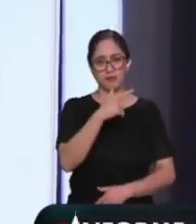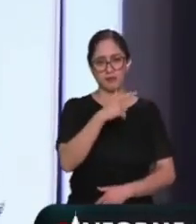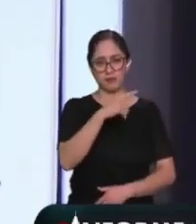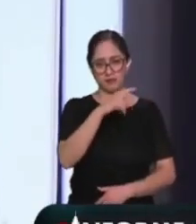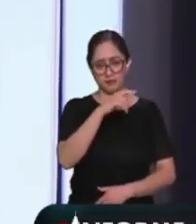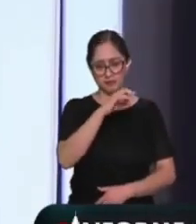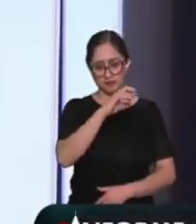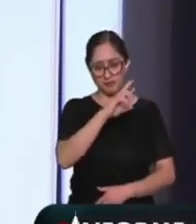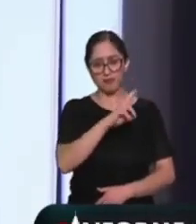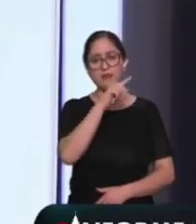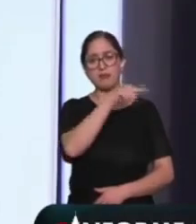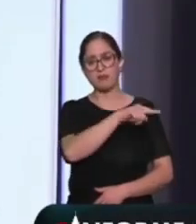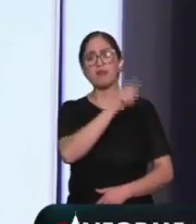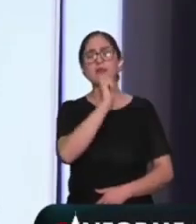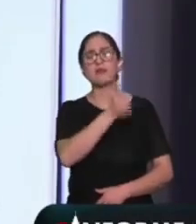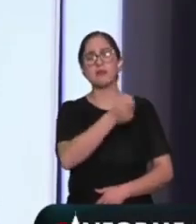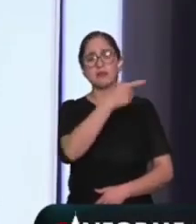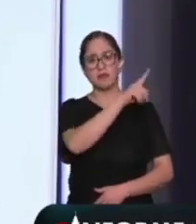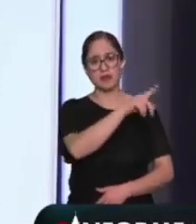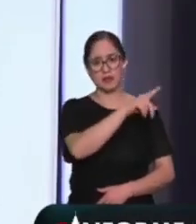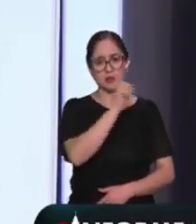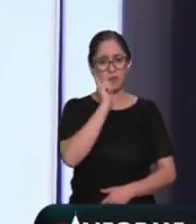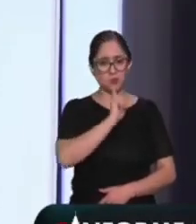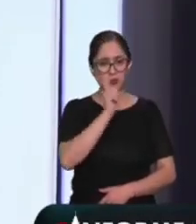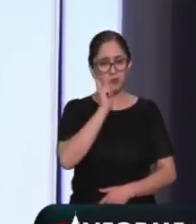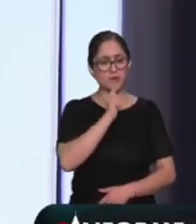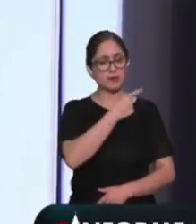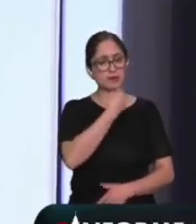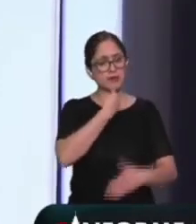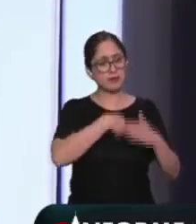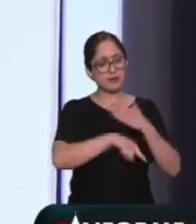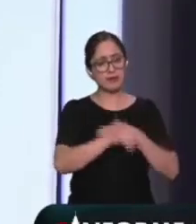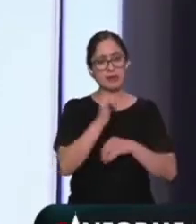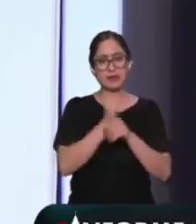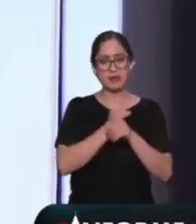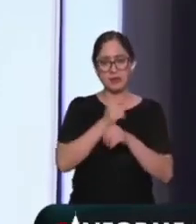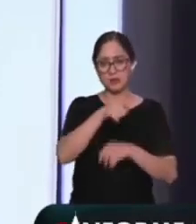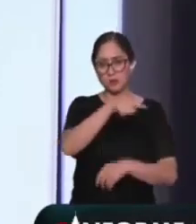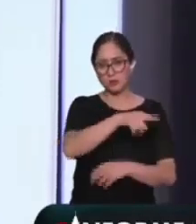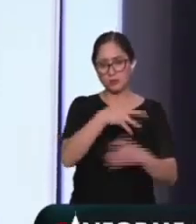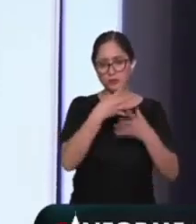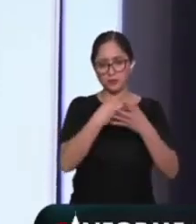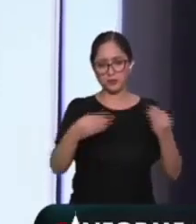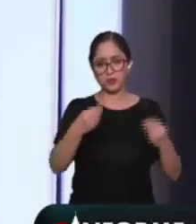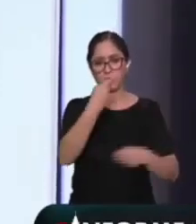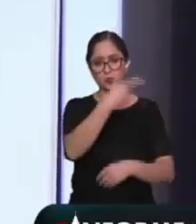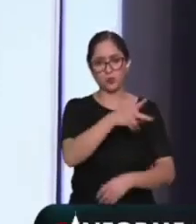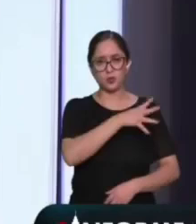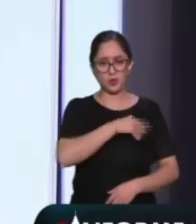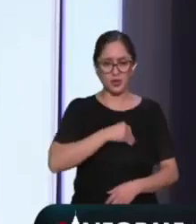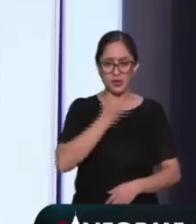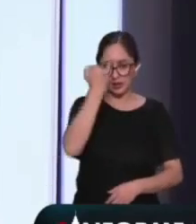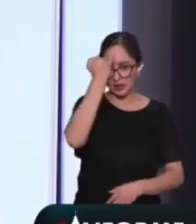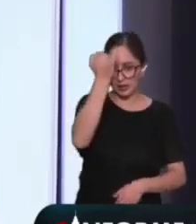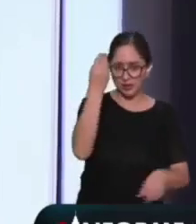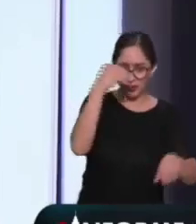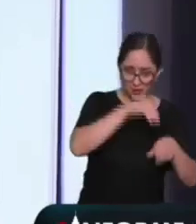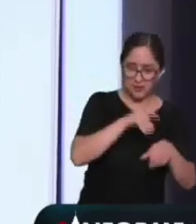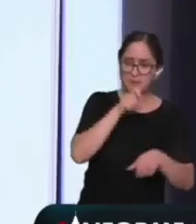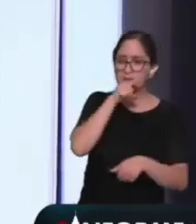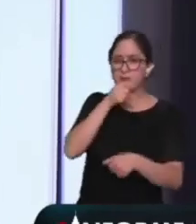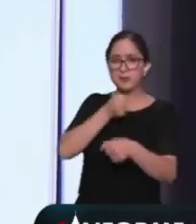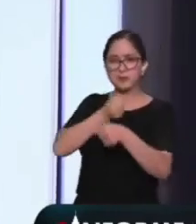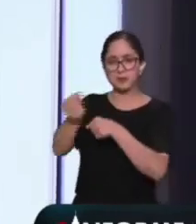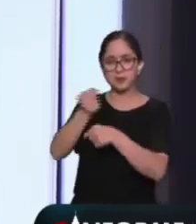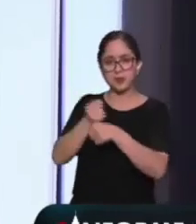de Gualas. Una por falsear declaraciones y evidencias en el caso de la investigación de la desaparición de su hijo y otra por tortura contra Brenda